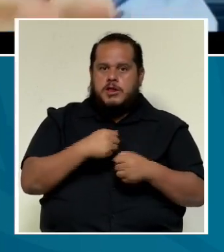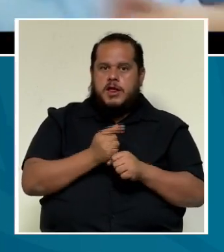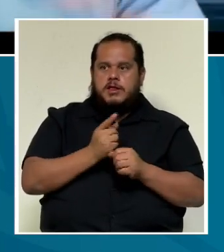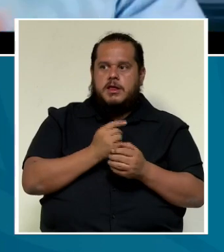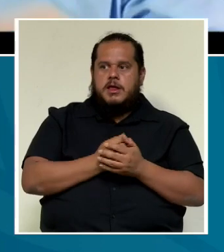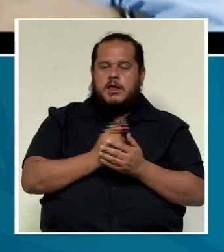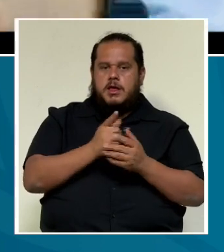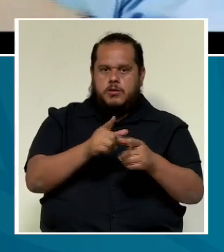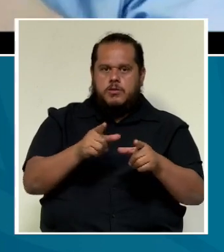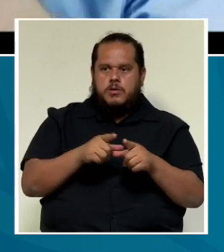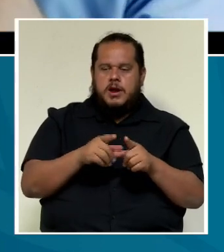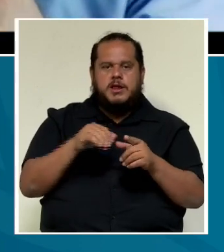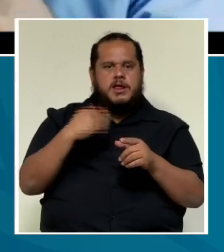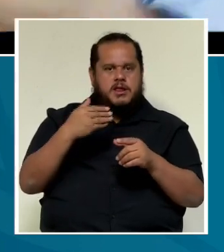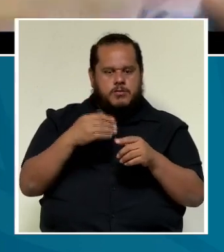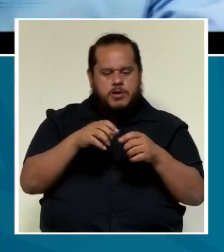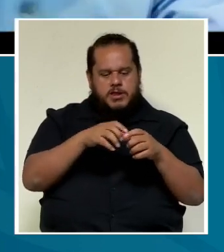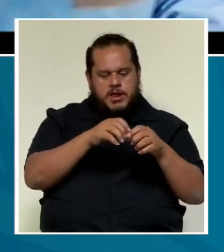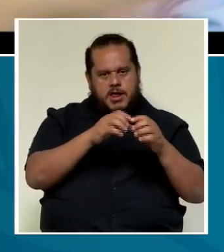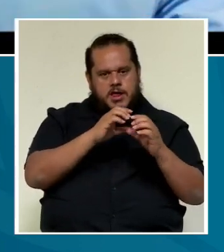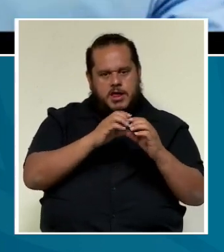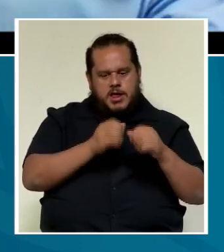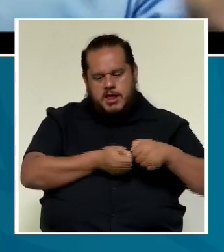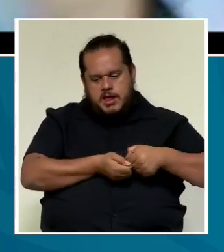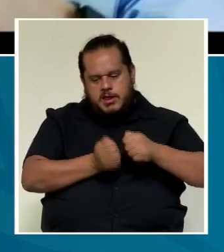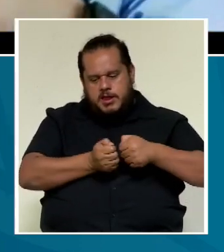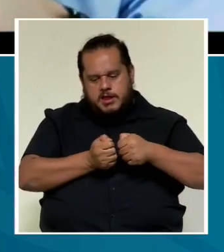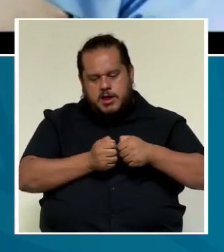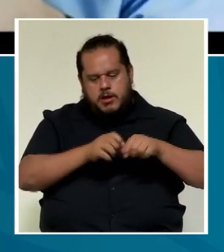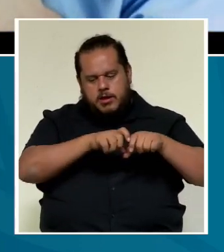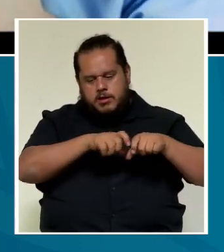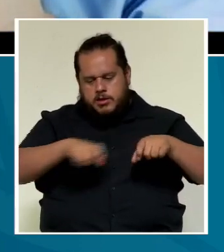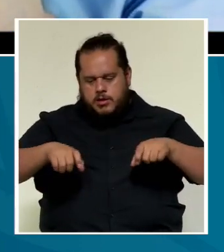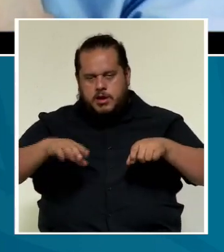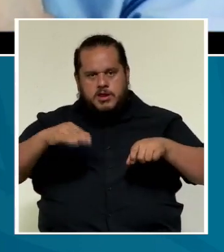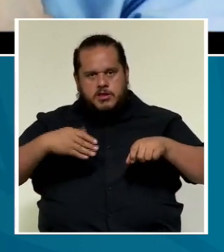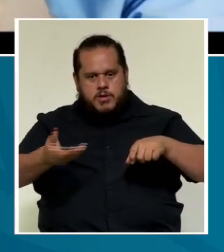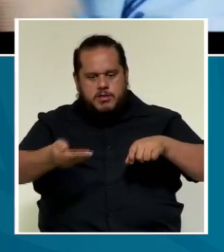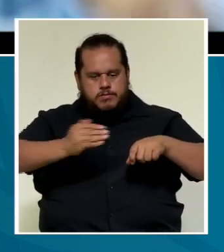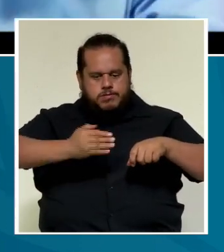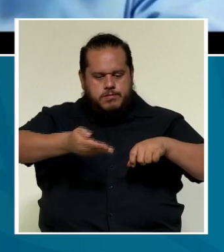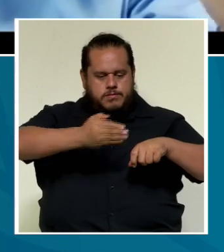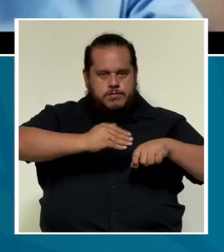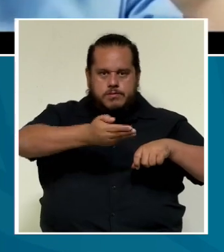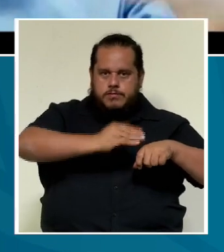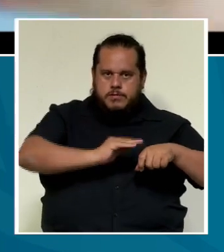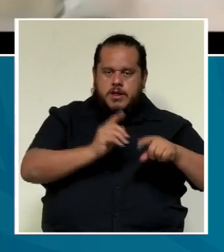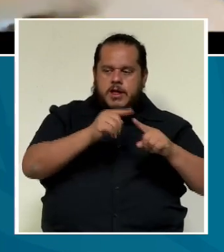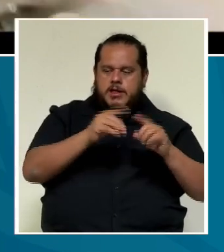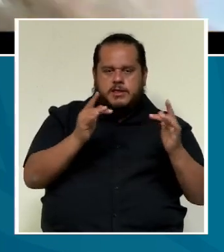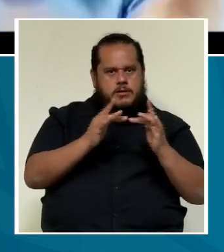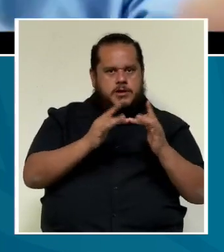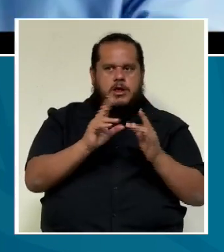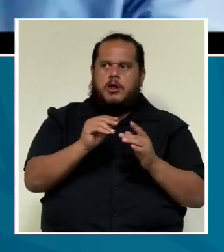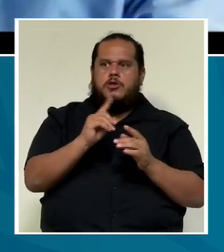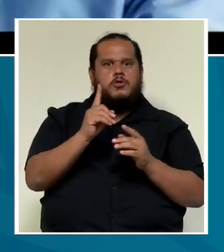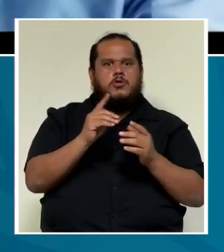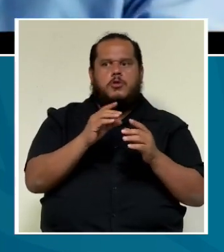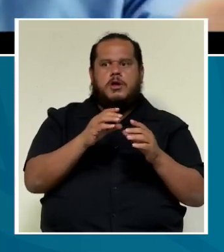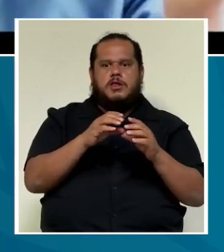que después se cubre y se tira a lo largo del mar hasta conectarlo. Entonces no es un cable que vaya a